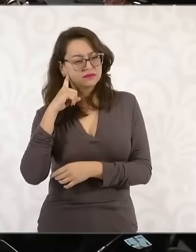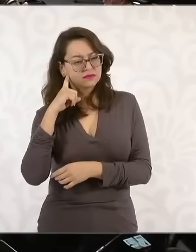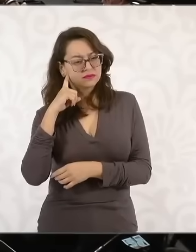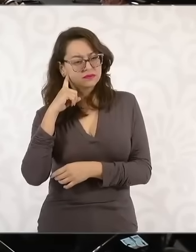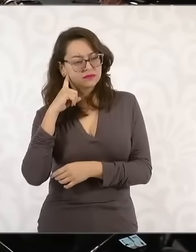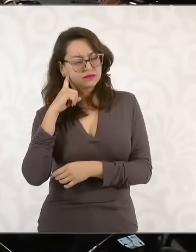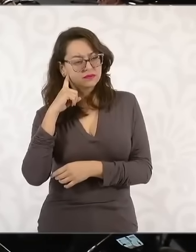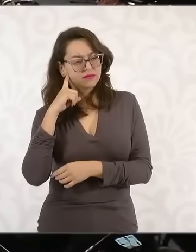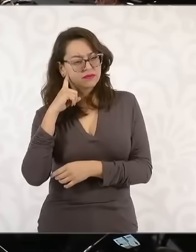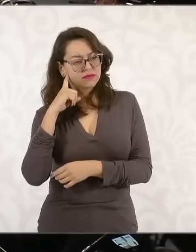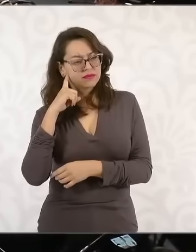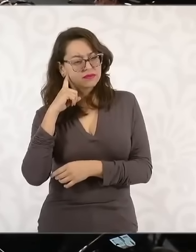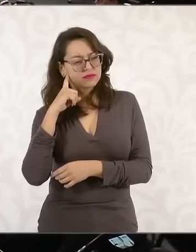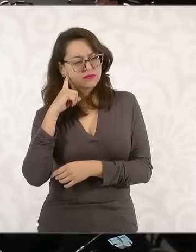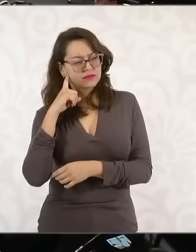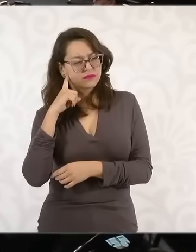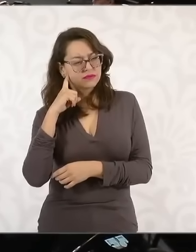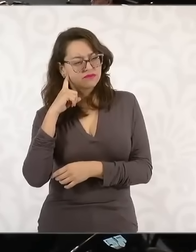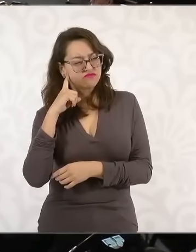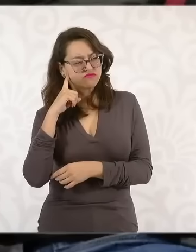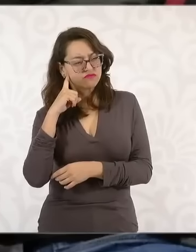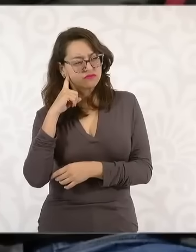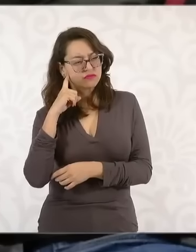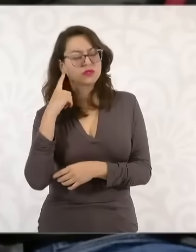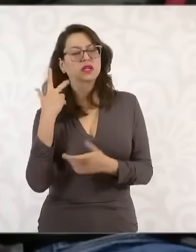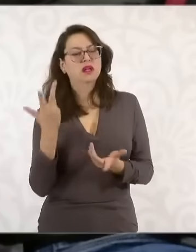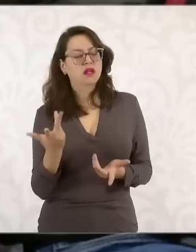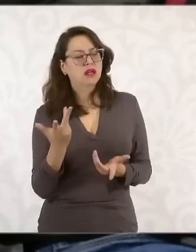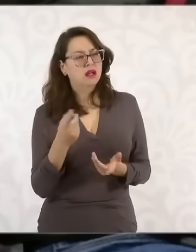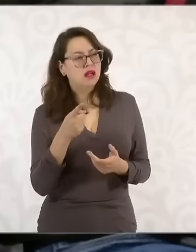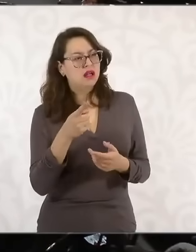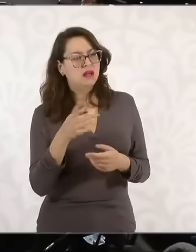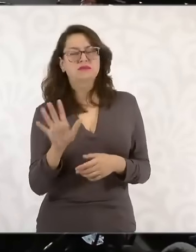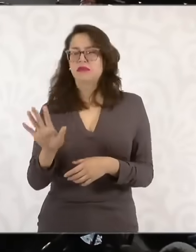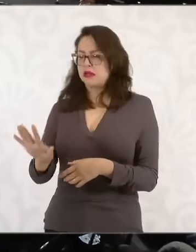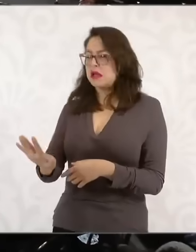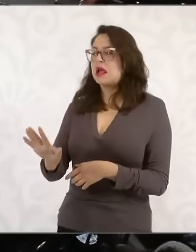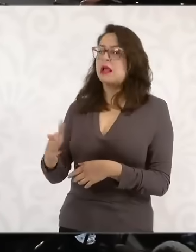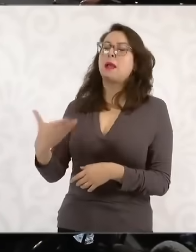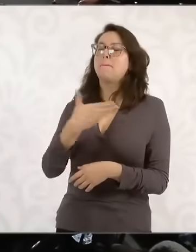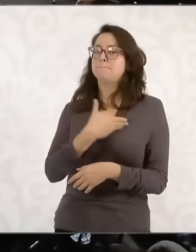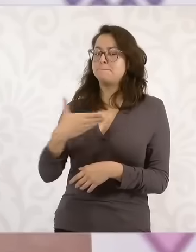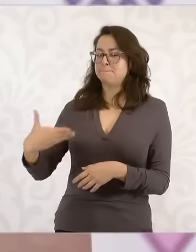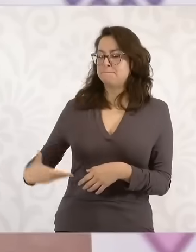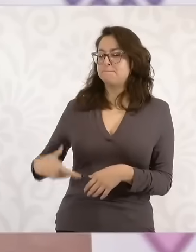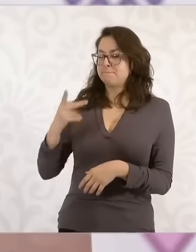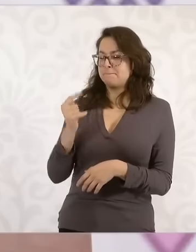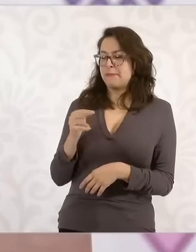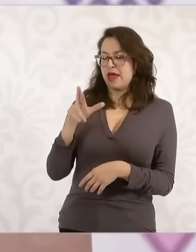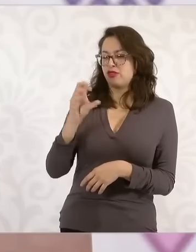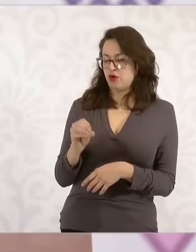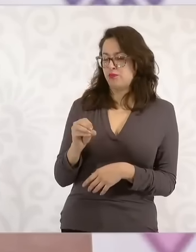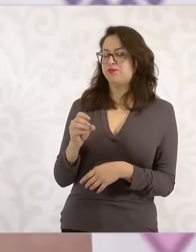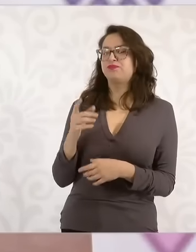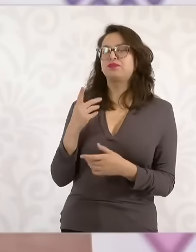pronunciamiento vayan a hacer alguna acción conjunta de alguna otra forma? Llamó el presidente Petros al presidente CELAC en este momento. Ayer se